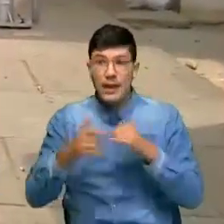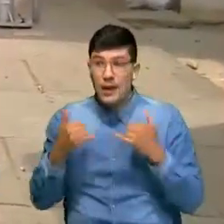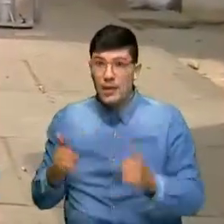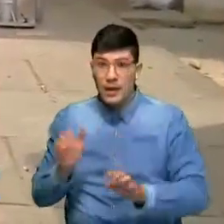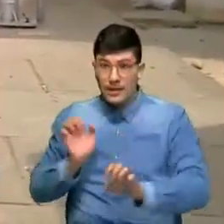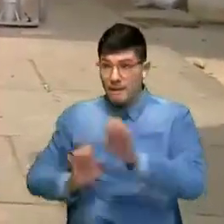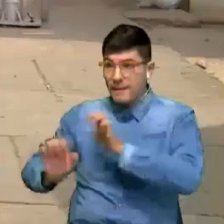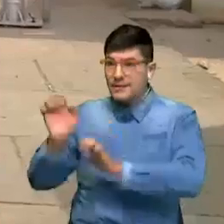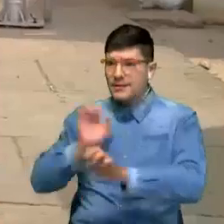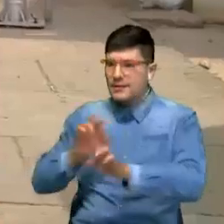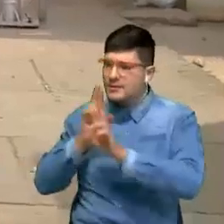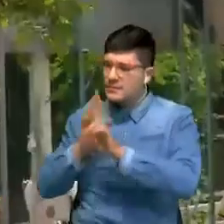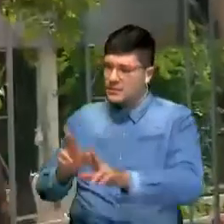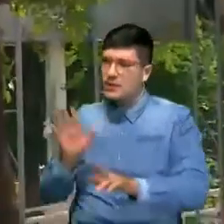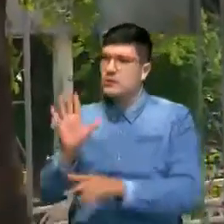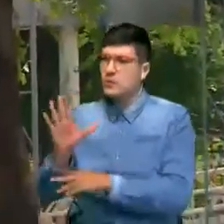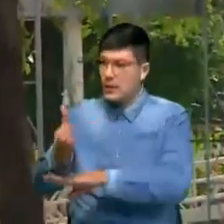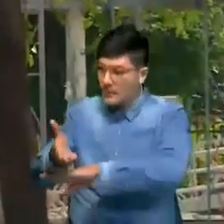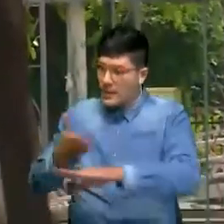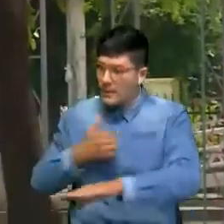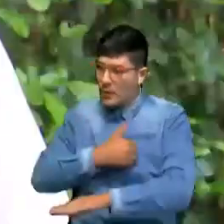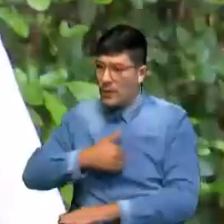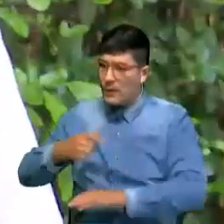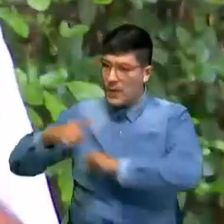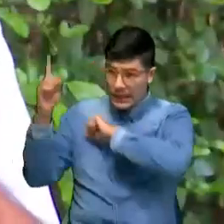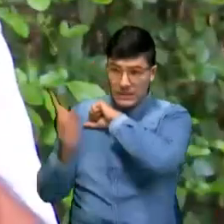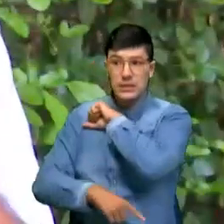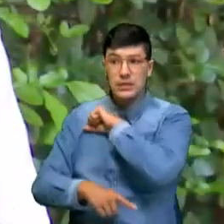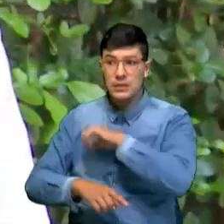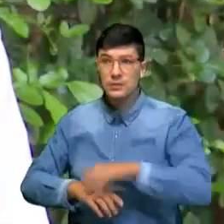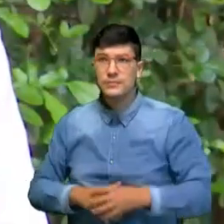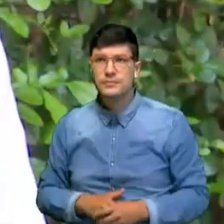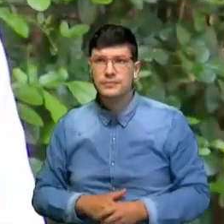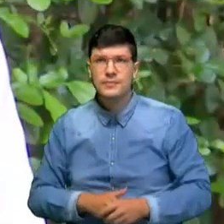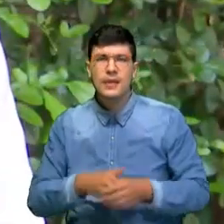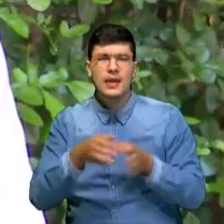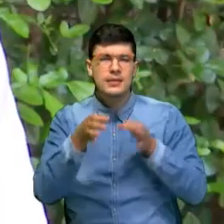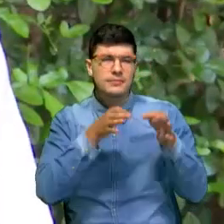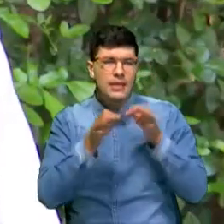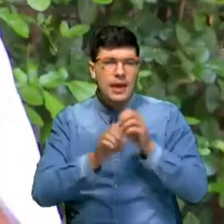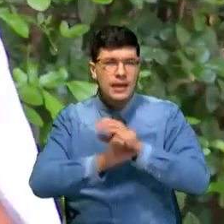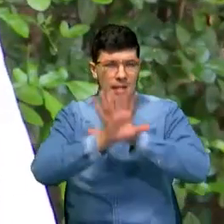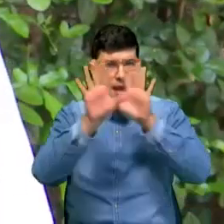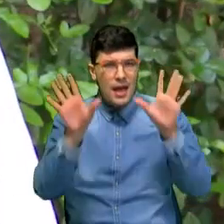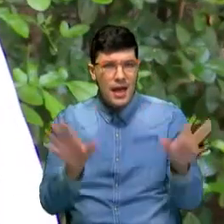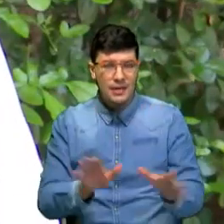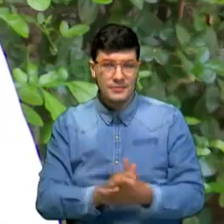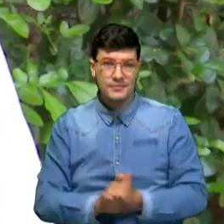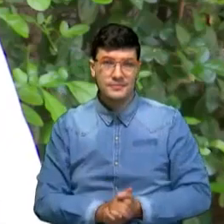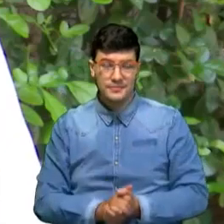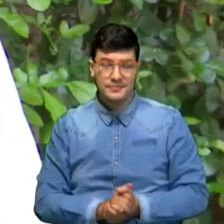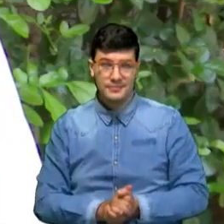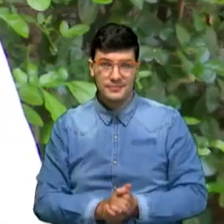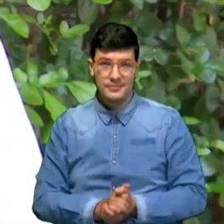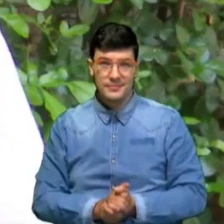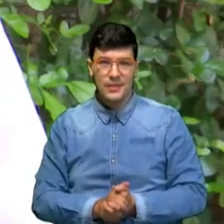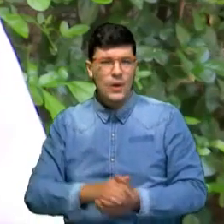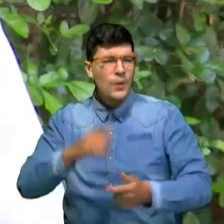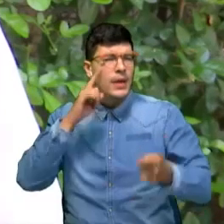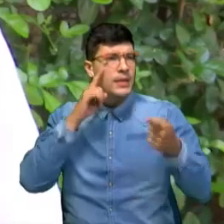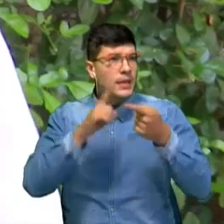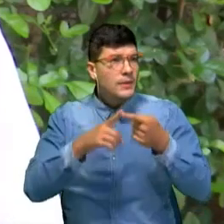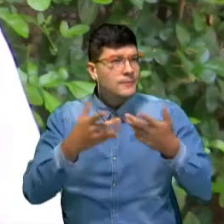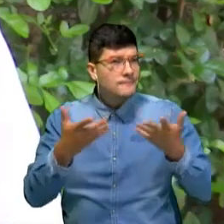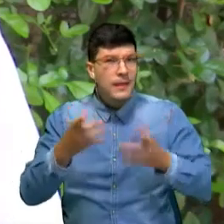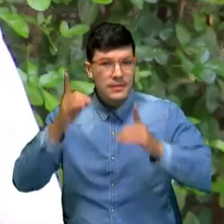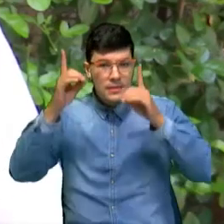de la administración y pedirán las sanciones respectivas. Es muy claro porque, digamos, el espíritu con el cual el juez